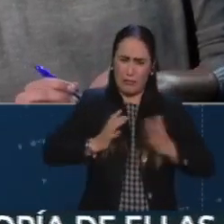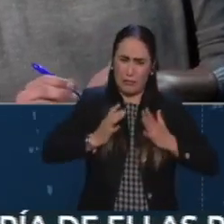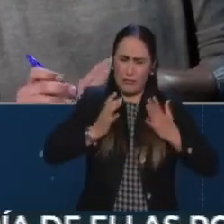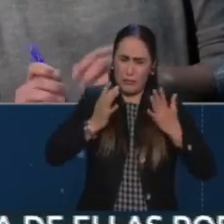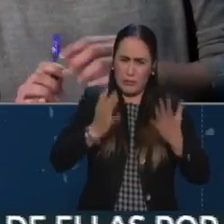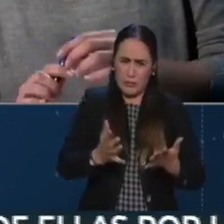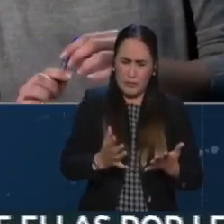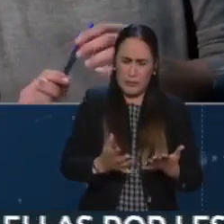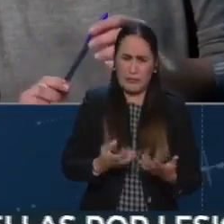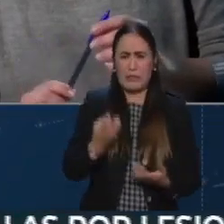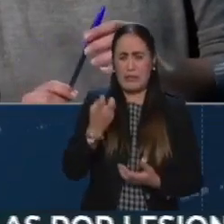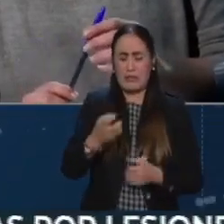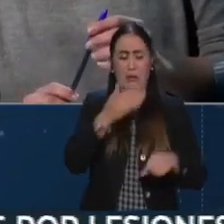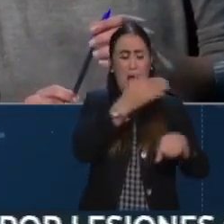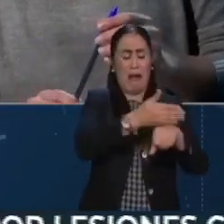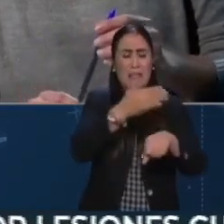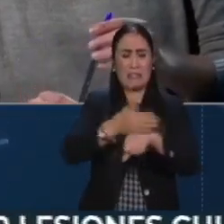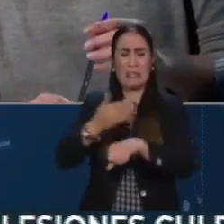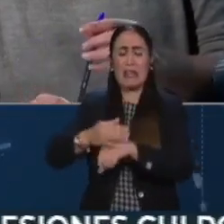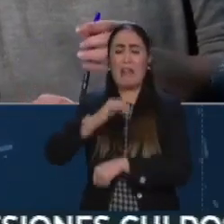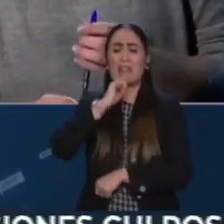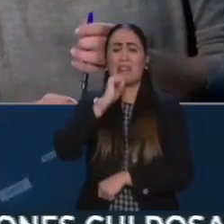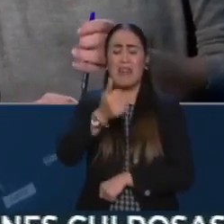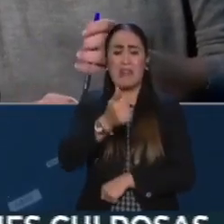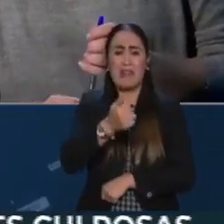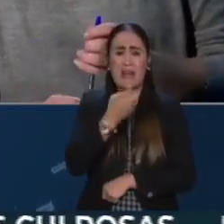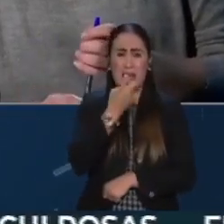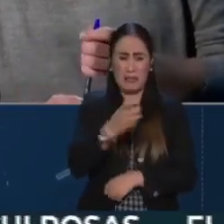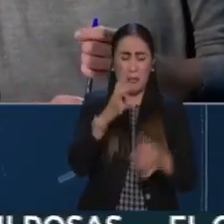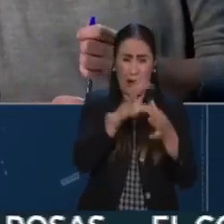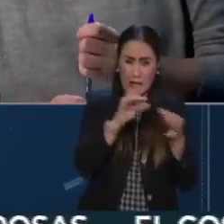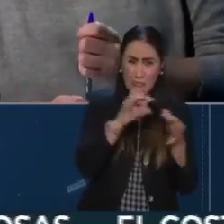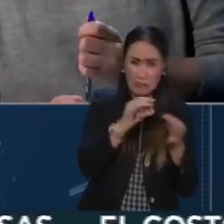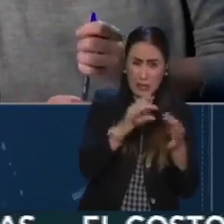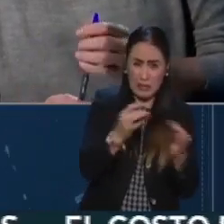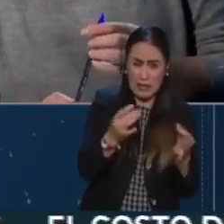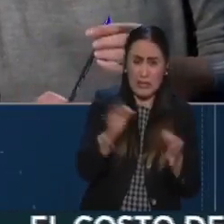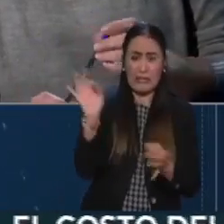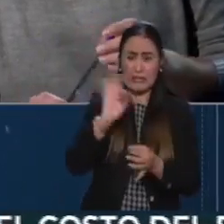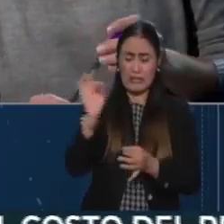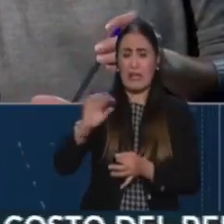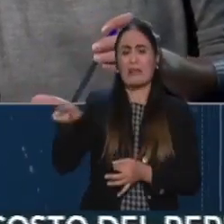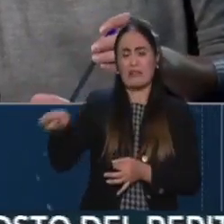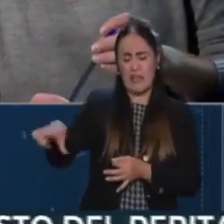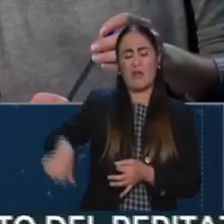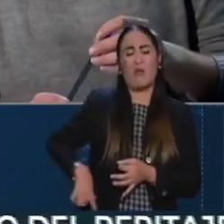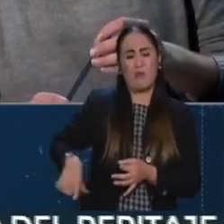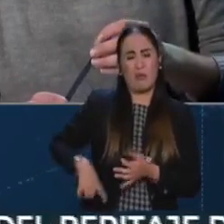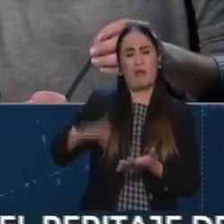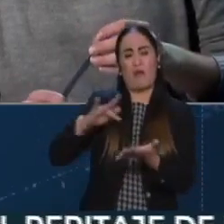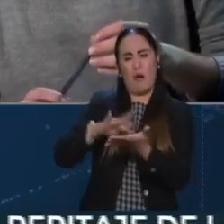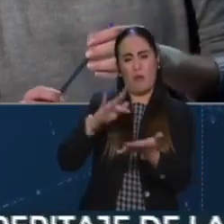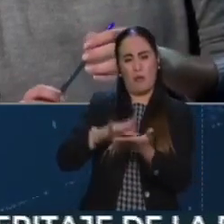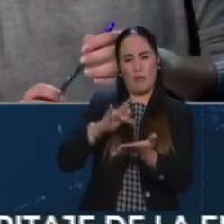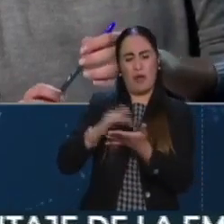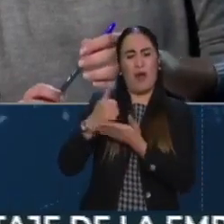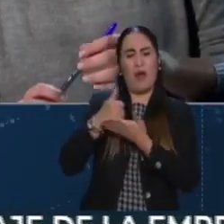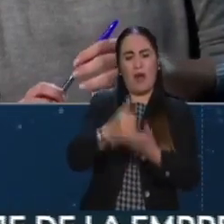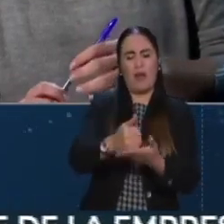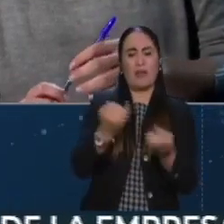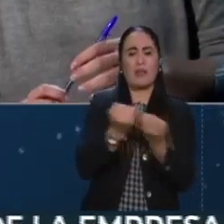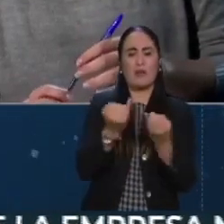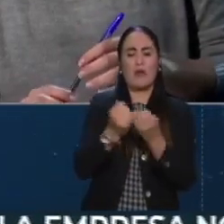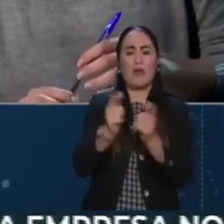puede explicar la impunidad con la que actúa la delincuencia organizada si no tuviese cómplices, tanto en las corporaciones